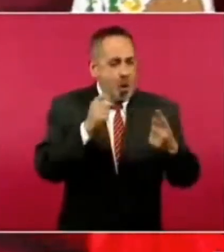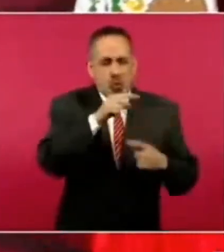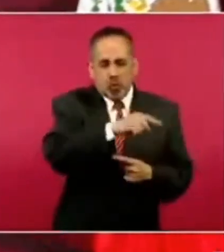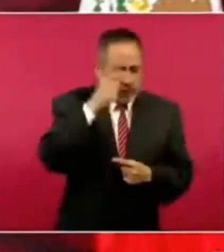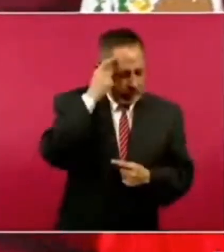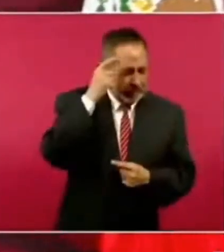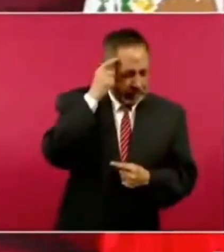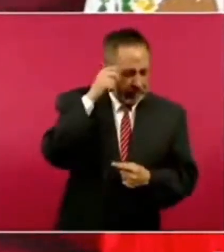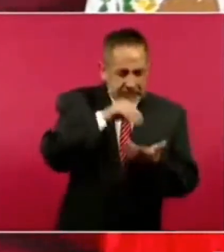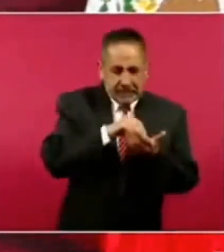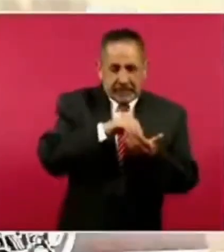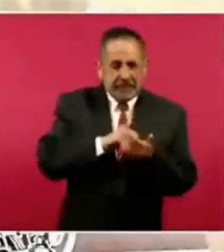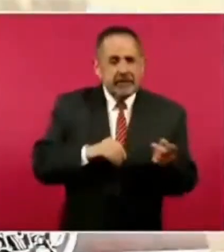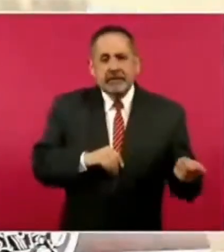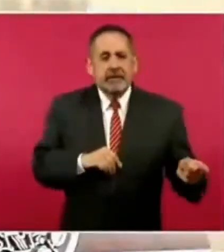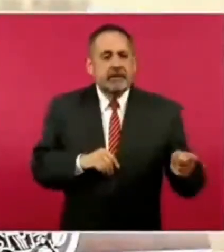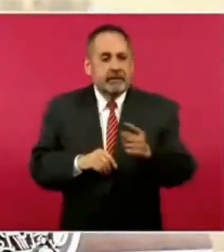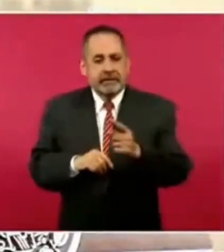conservador